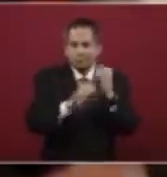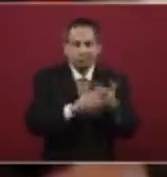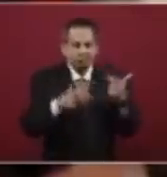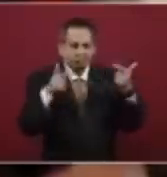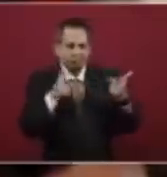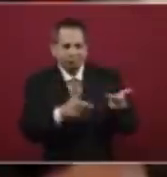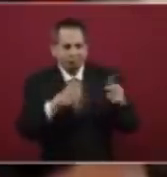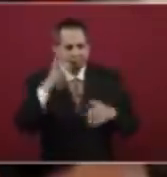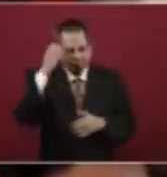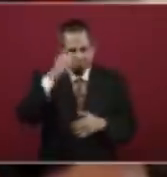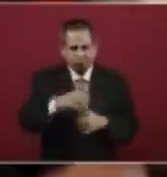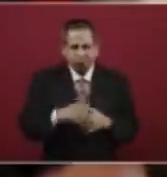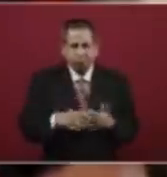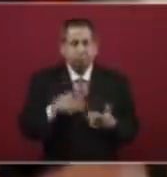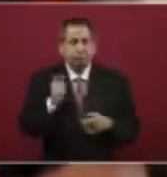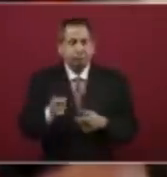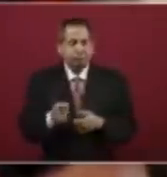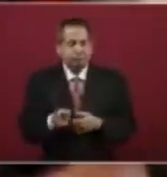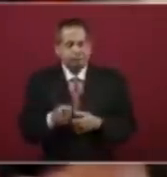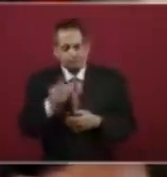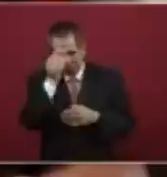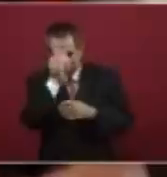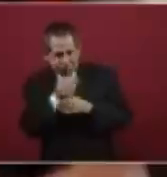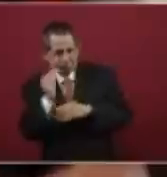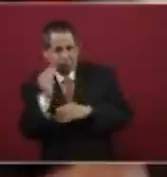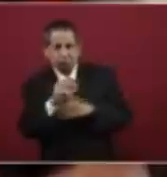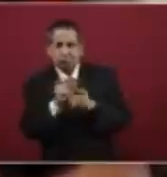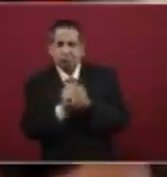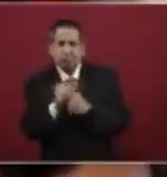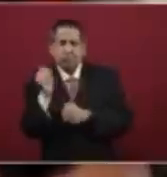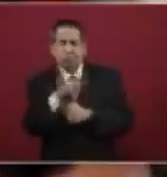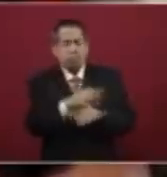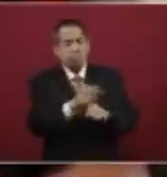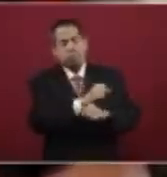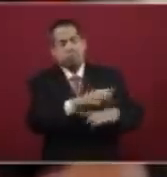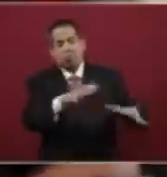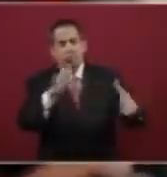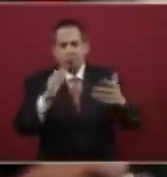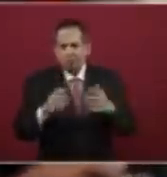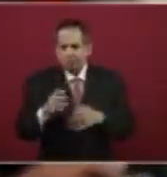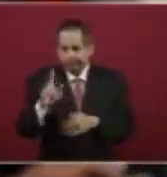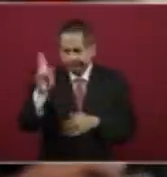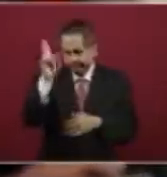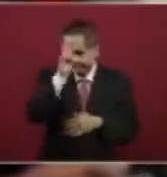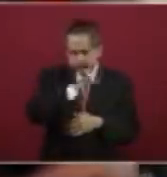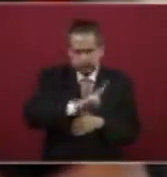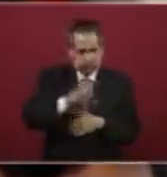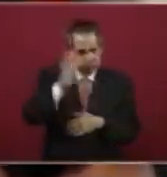los criminales arrojan bombas molotov y agreden de una manera muy